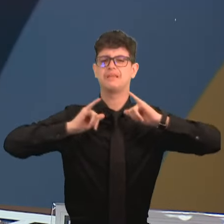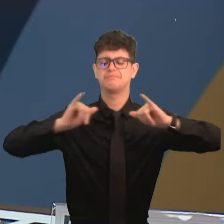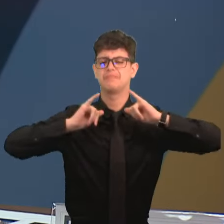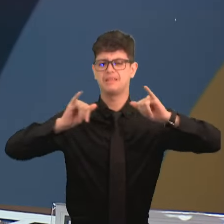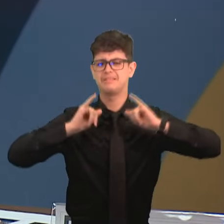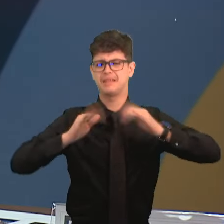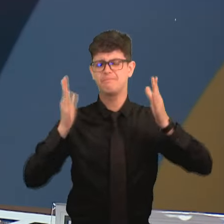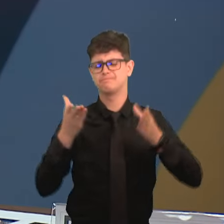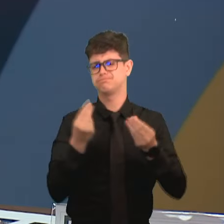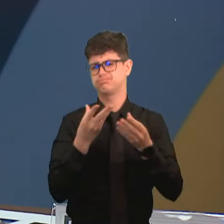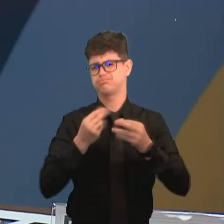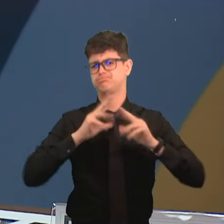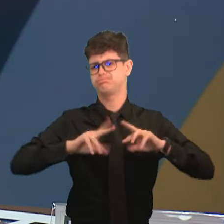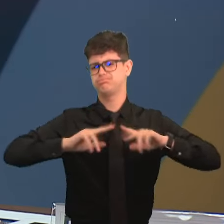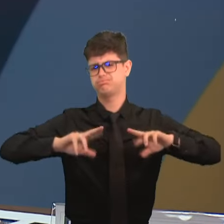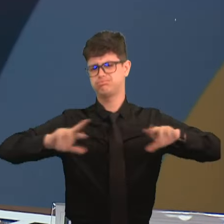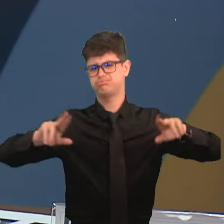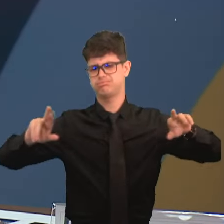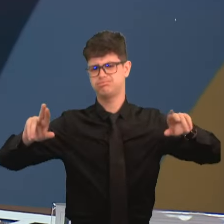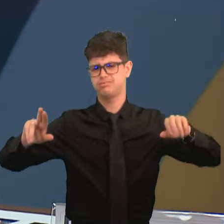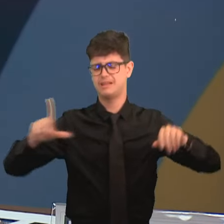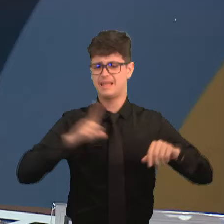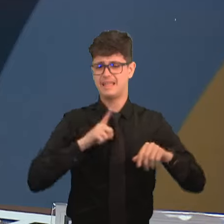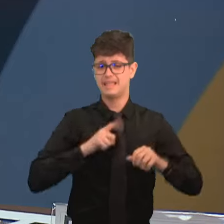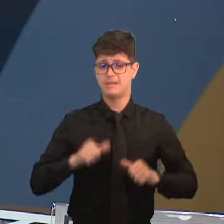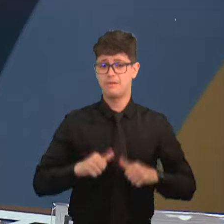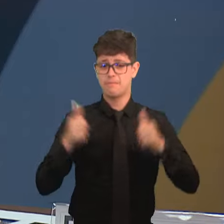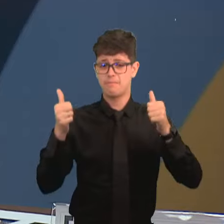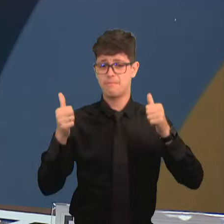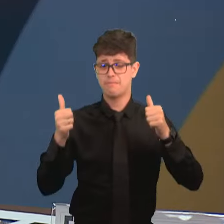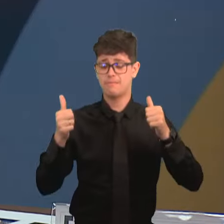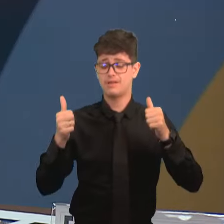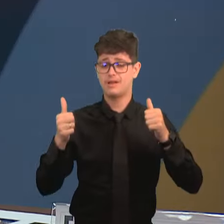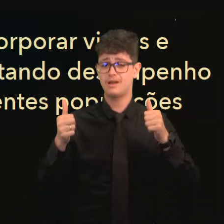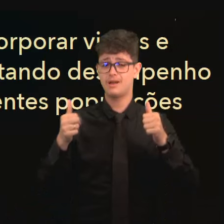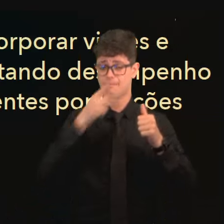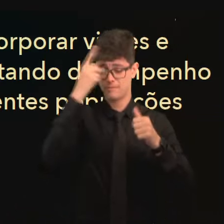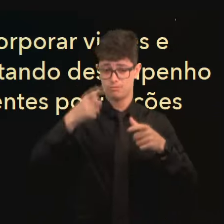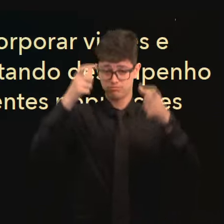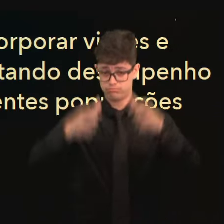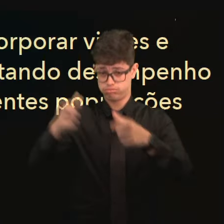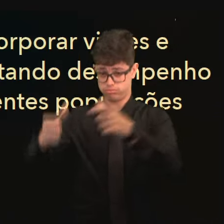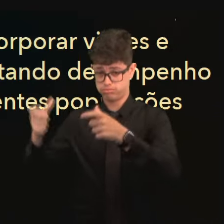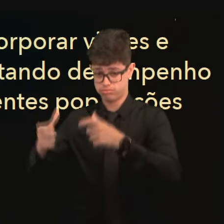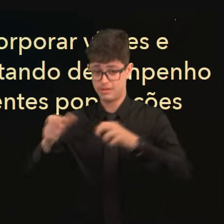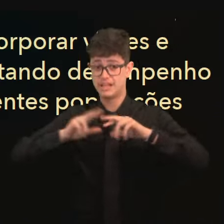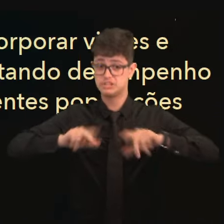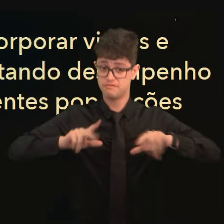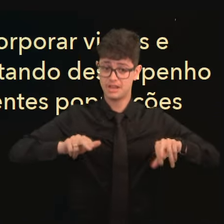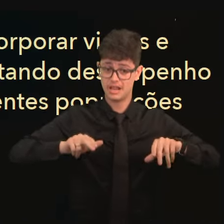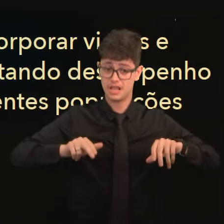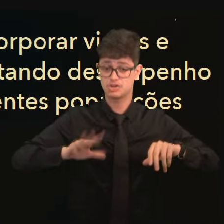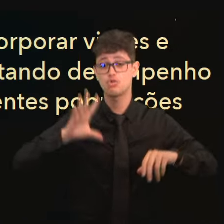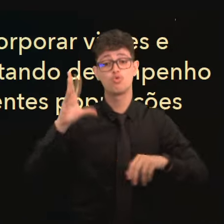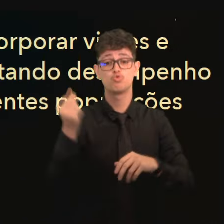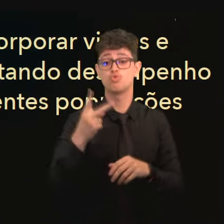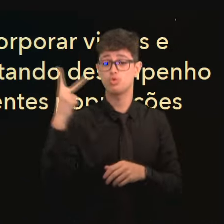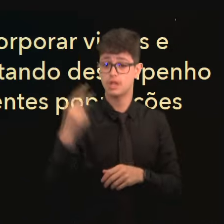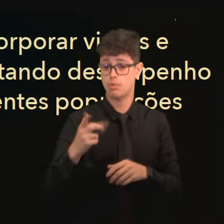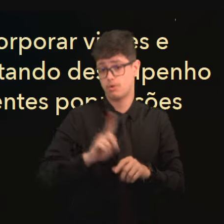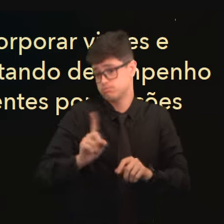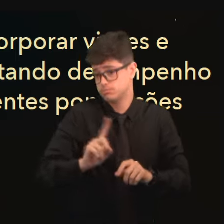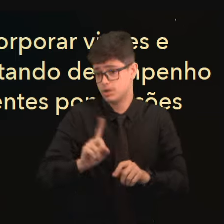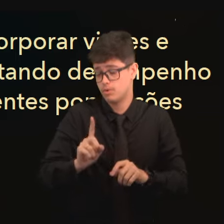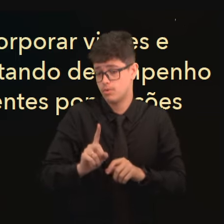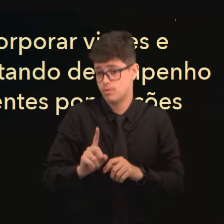pueden mostrar sesgos y discriminar presentando el desempeño desigual entre diferentes poblaciones. ¿Qué quiero decir? Que usted en